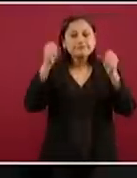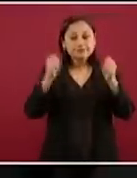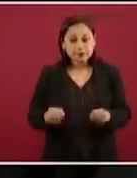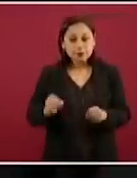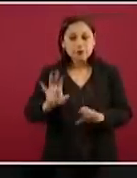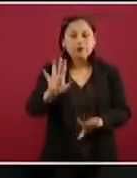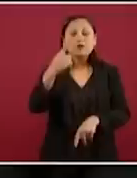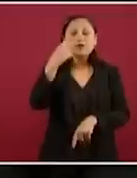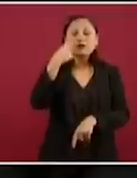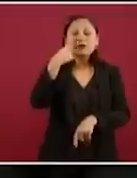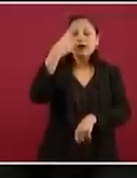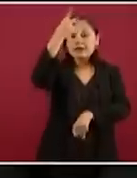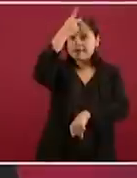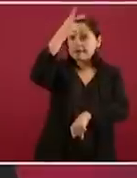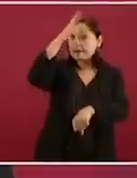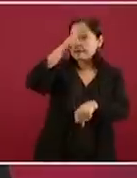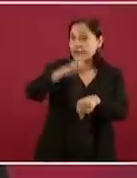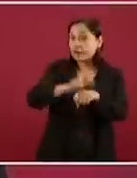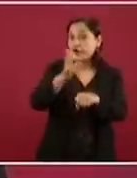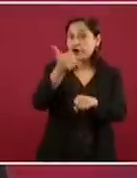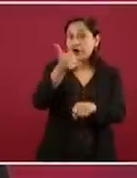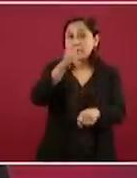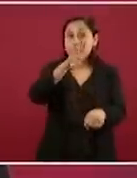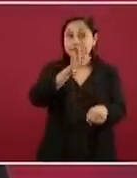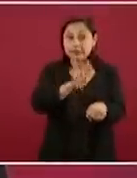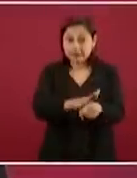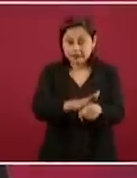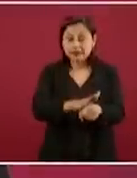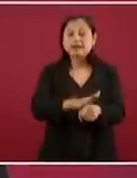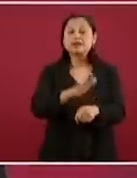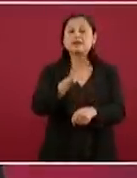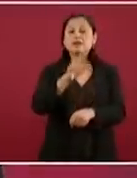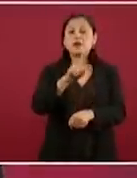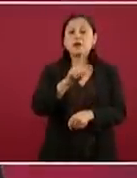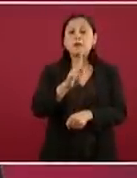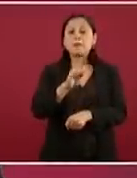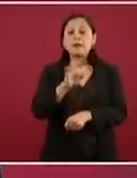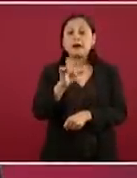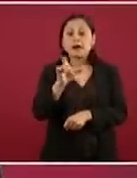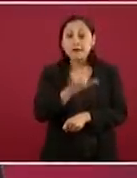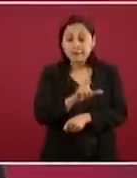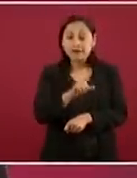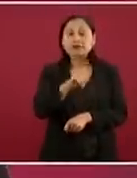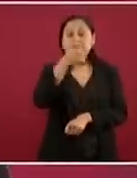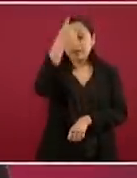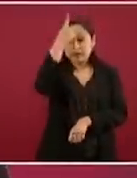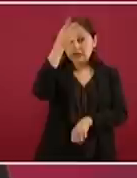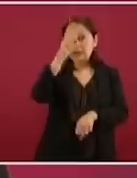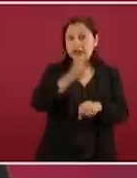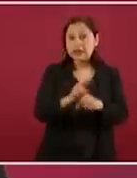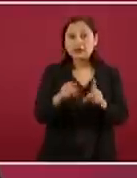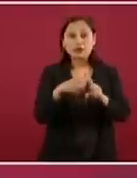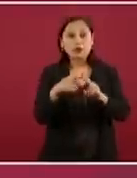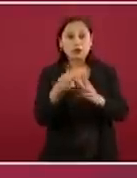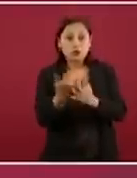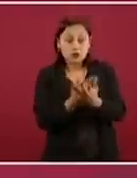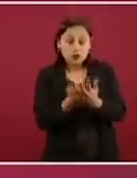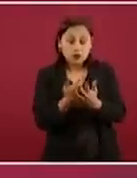director administrativo, director de compras, director financiero de una empresa que se atreva